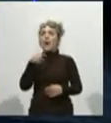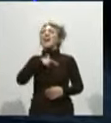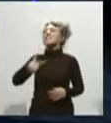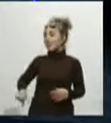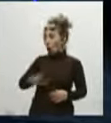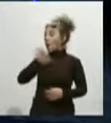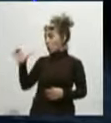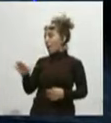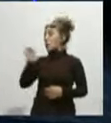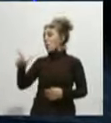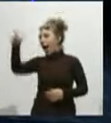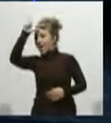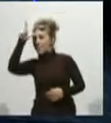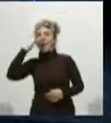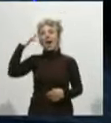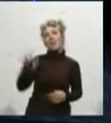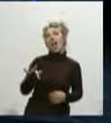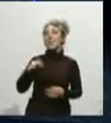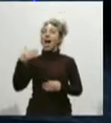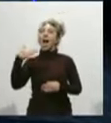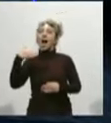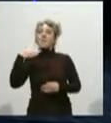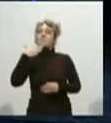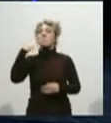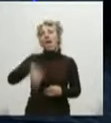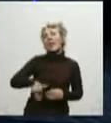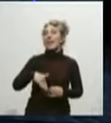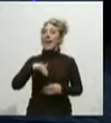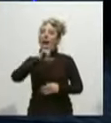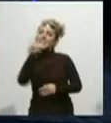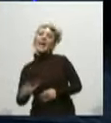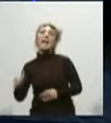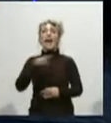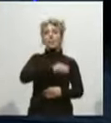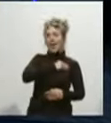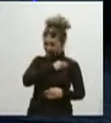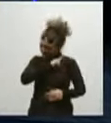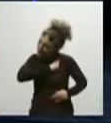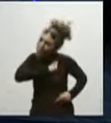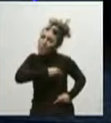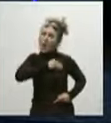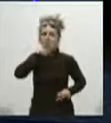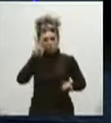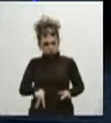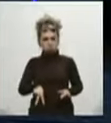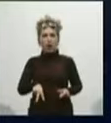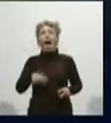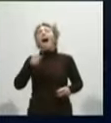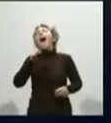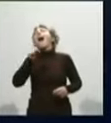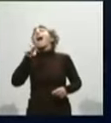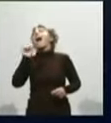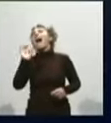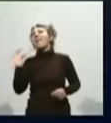ah, Europa, Alemania, Francia, Bélgica, Italia, España. Dice, no, somos de España. Dice el chino, ah, España.